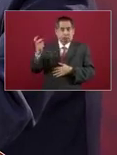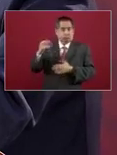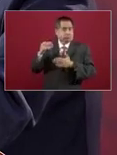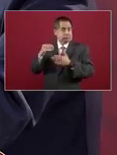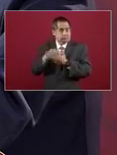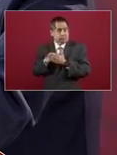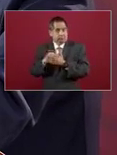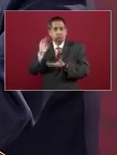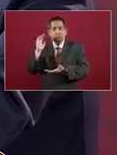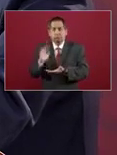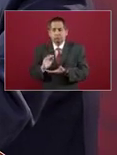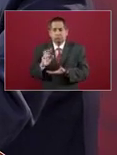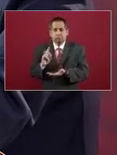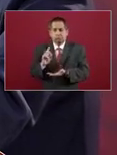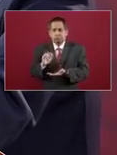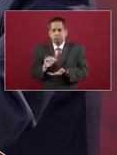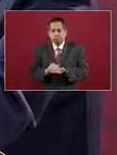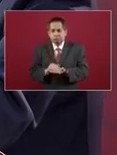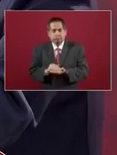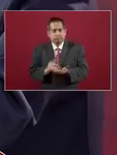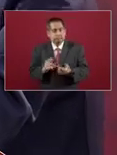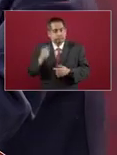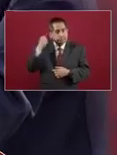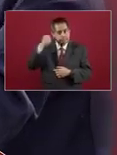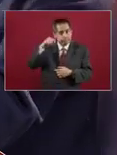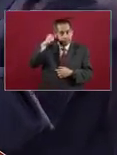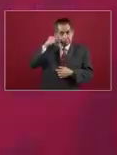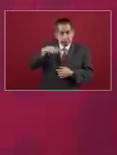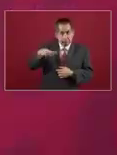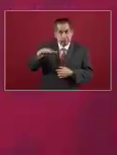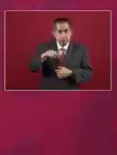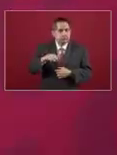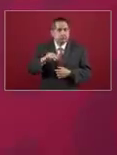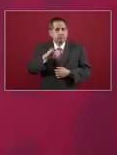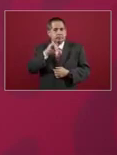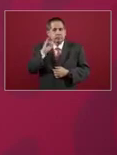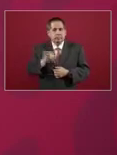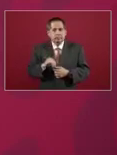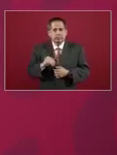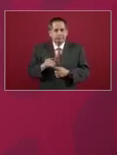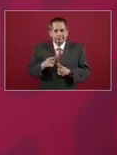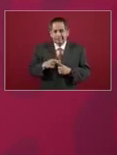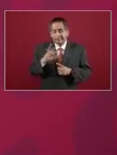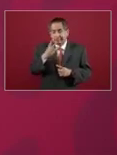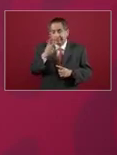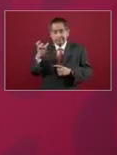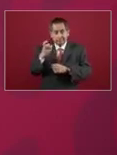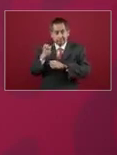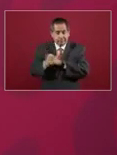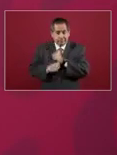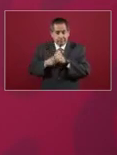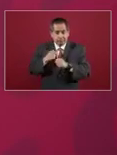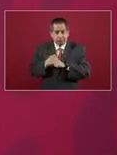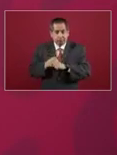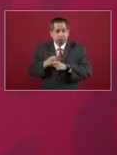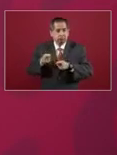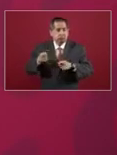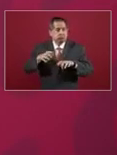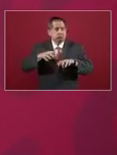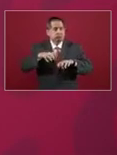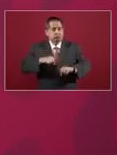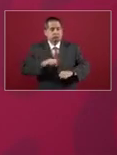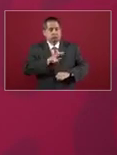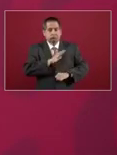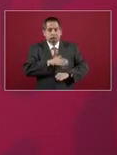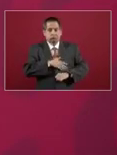mil, y Tabasco nunca pasó en tres siglos de dominación colonial